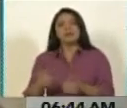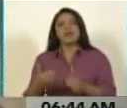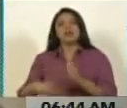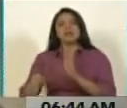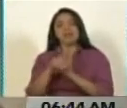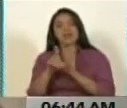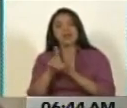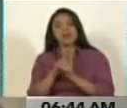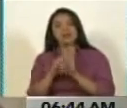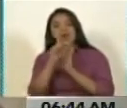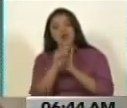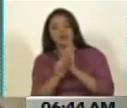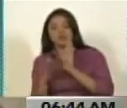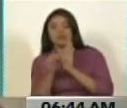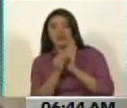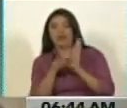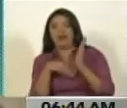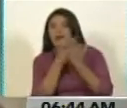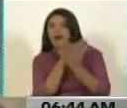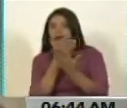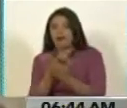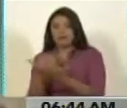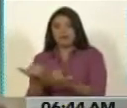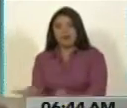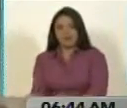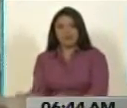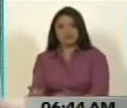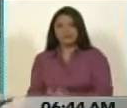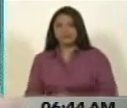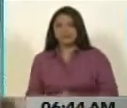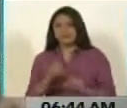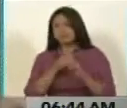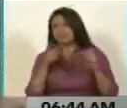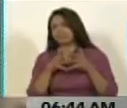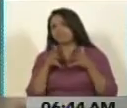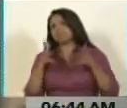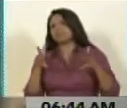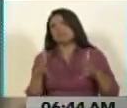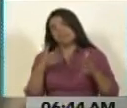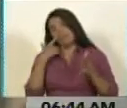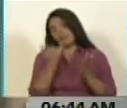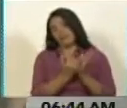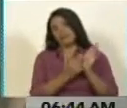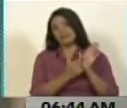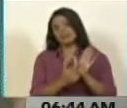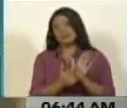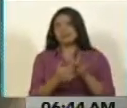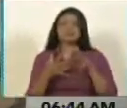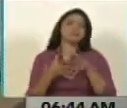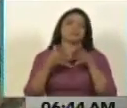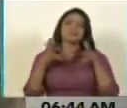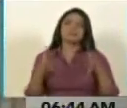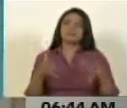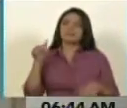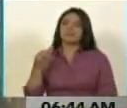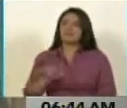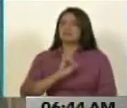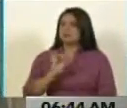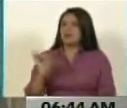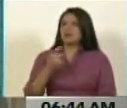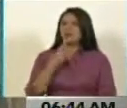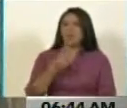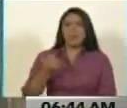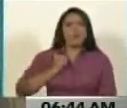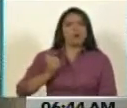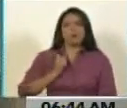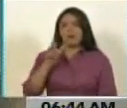Constitución hasta nuestros días, con una amplitud que, bueno, se remite a las pruebas. Una amplitud en el sentido de que, como tú lo has dicho, cualquier